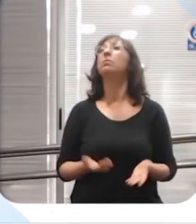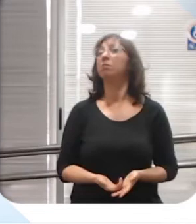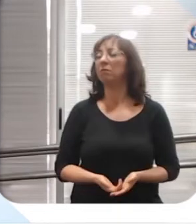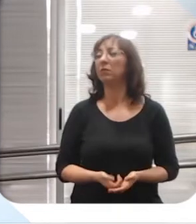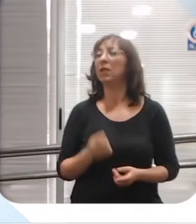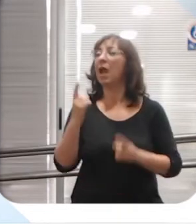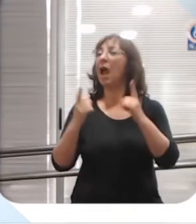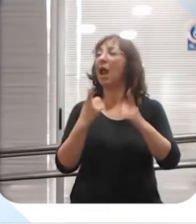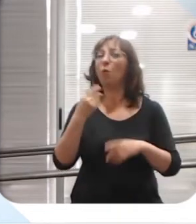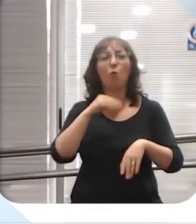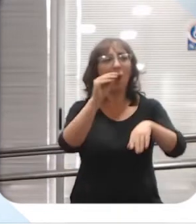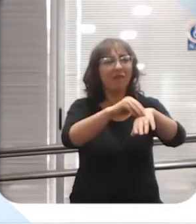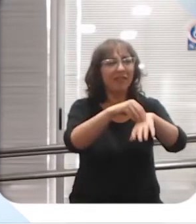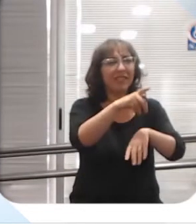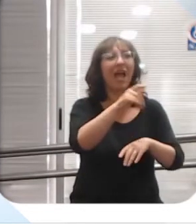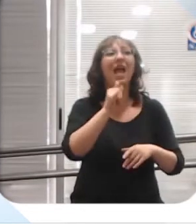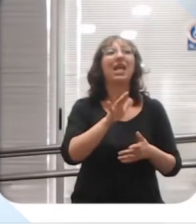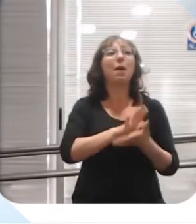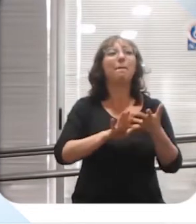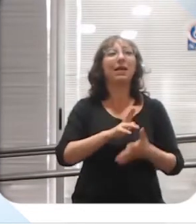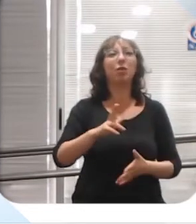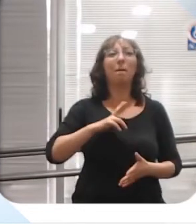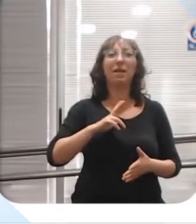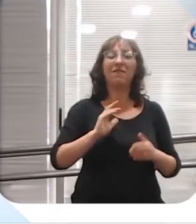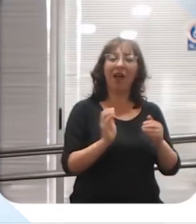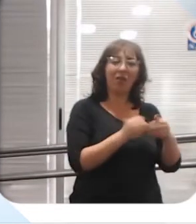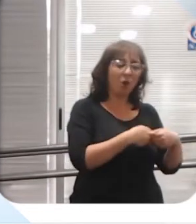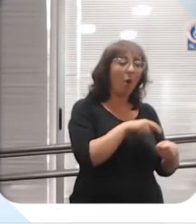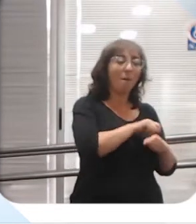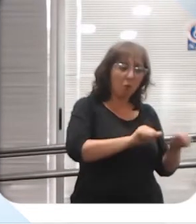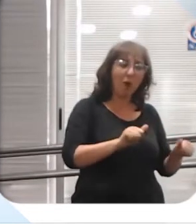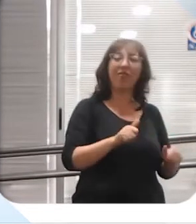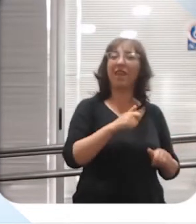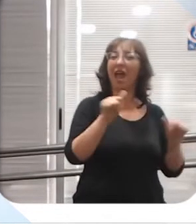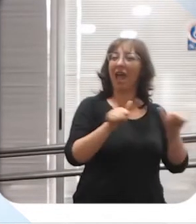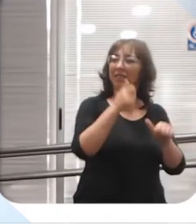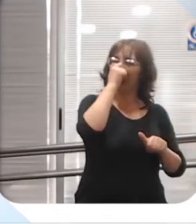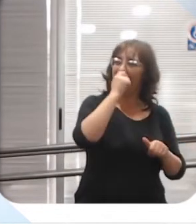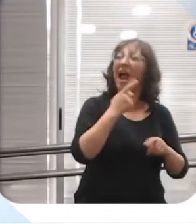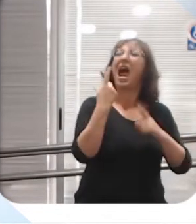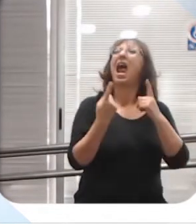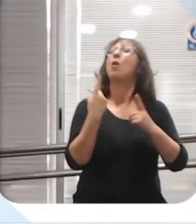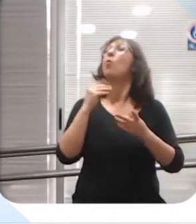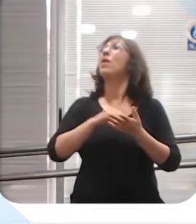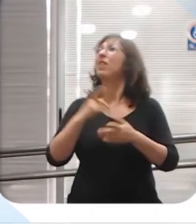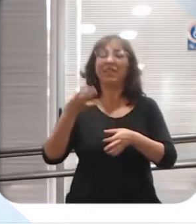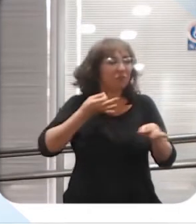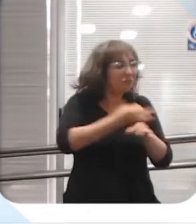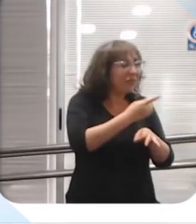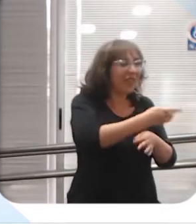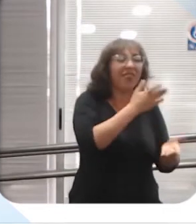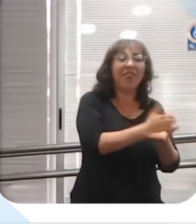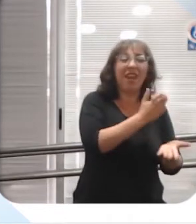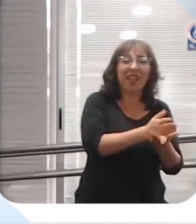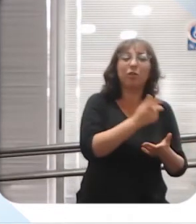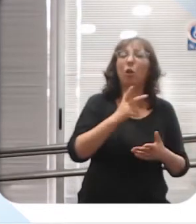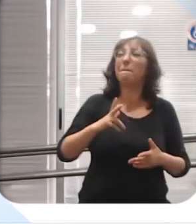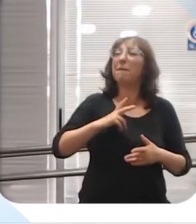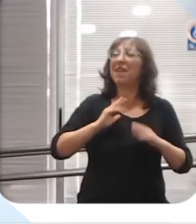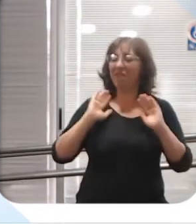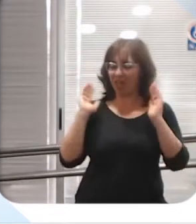¿Y alguna vez alguien le dijo que hay un espacio privado y que lo puede usar? ¿Alguna vez le enseñamos que tiene derecho a un espacio